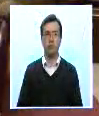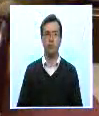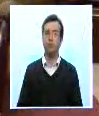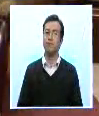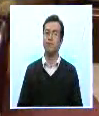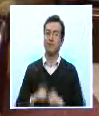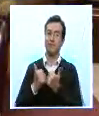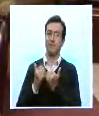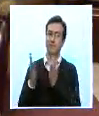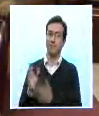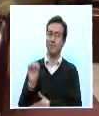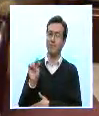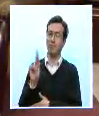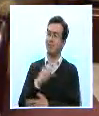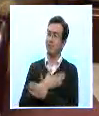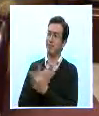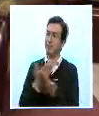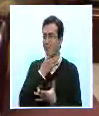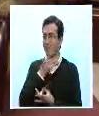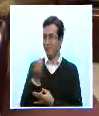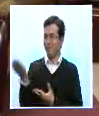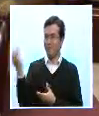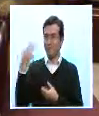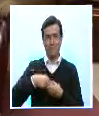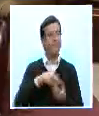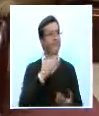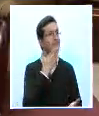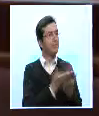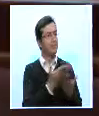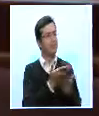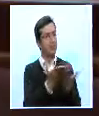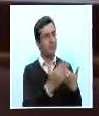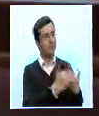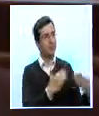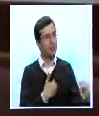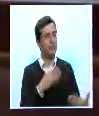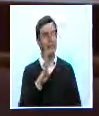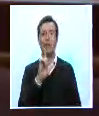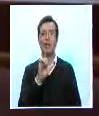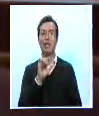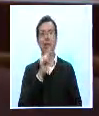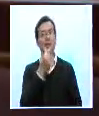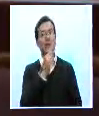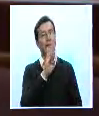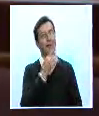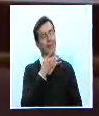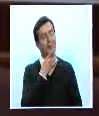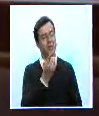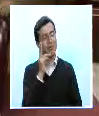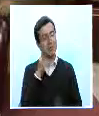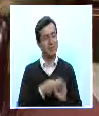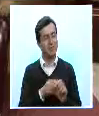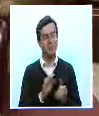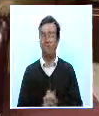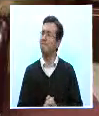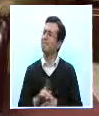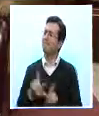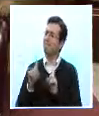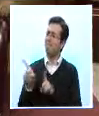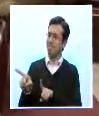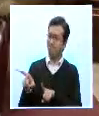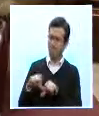hasta mi lista maños bienvenida qué gusto que nos acompañe muchas gracias por la invitación belkis y fabricio un gusto estar acá asambleísta una